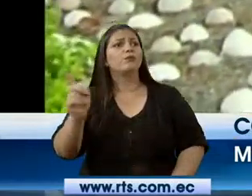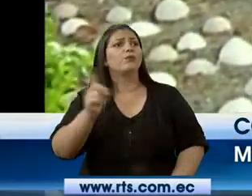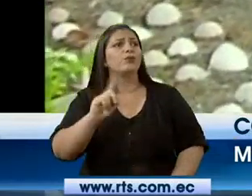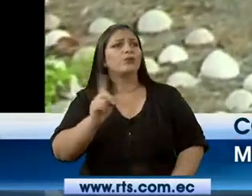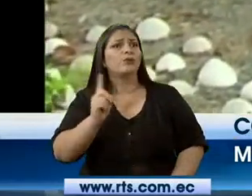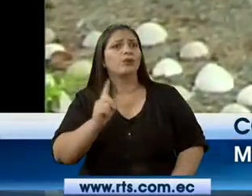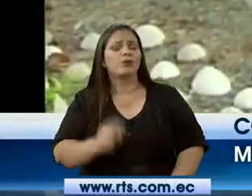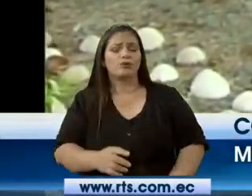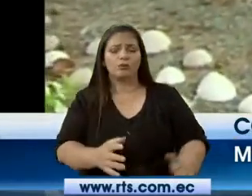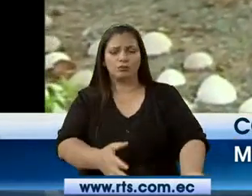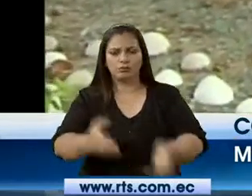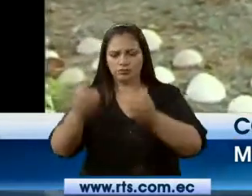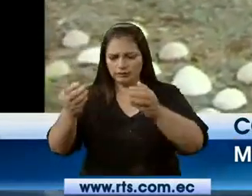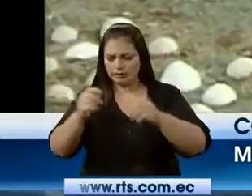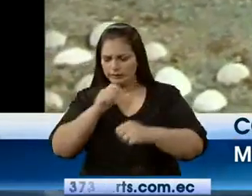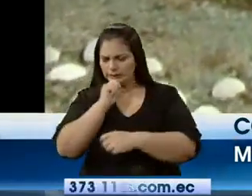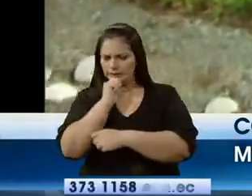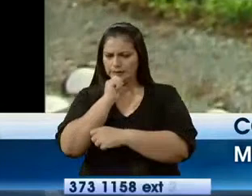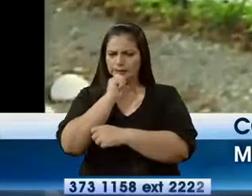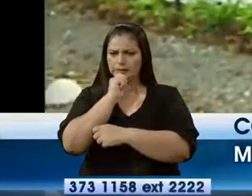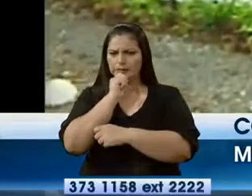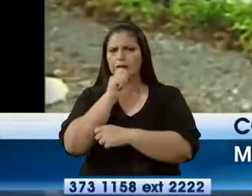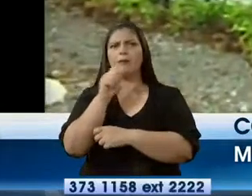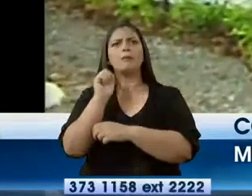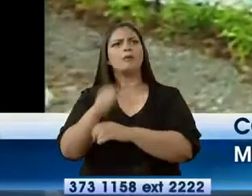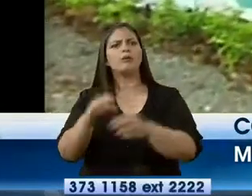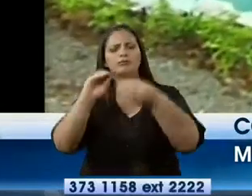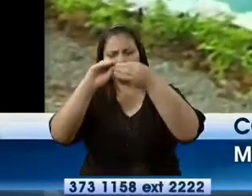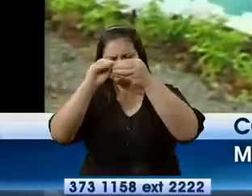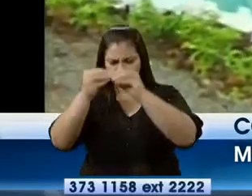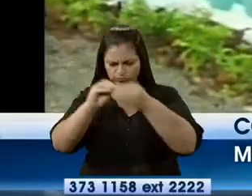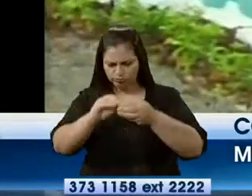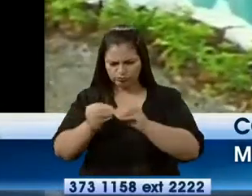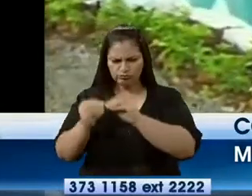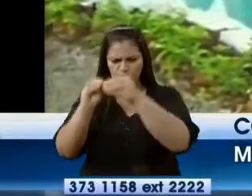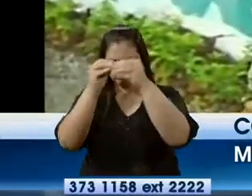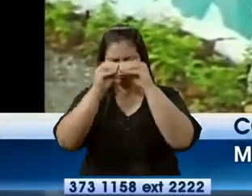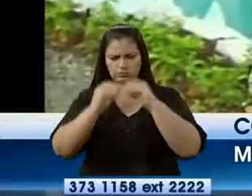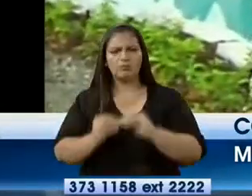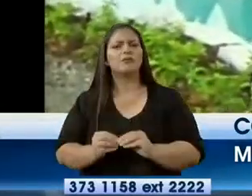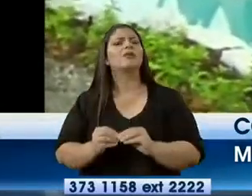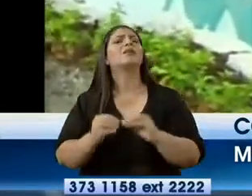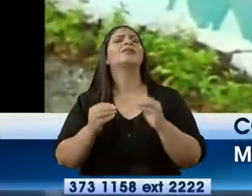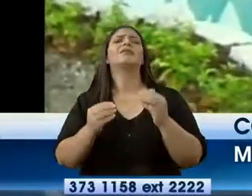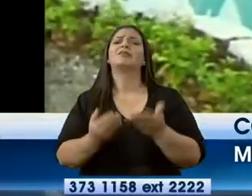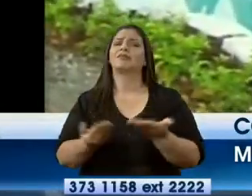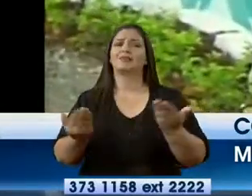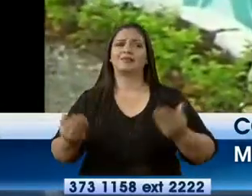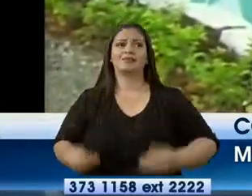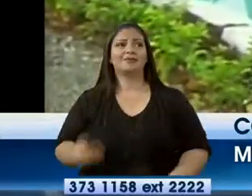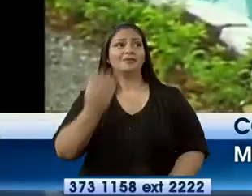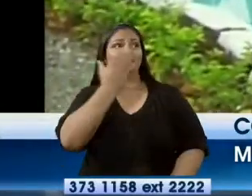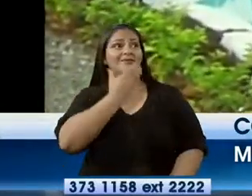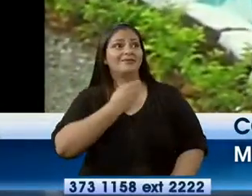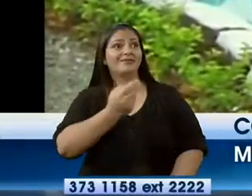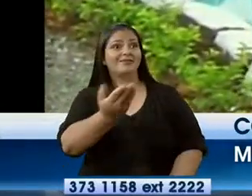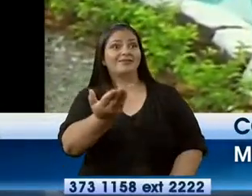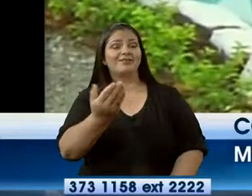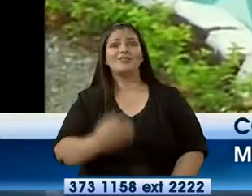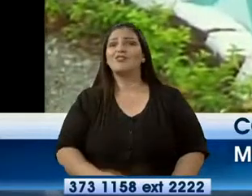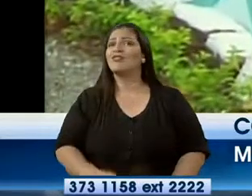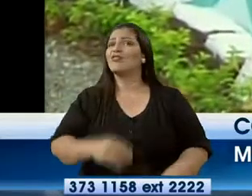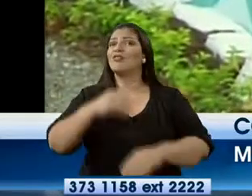con madera. Tan hermoso. Mira los cisnes. Los cisnes aquí también están hechos con llantas. Todo